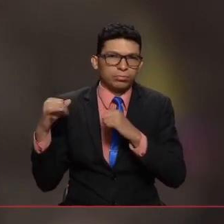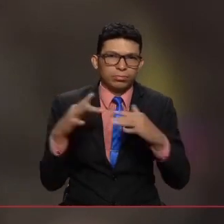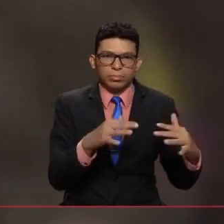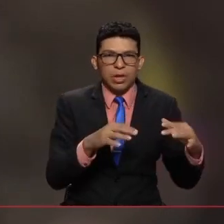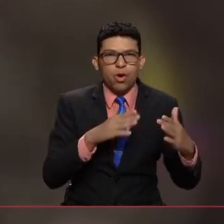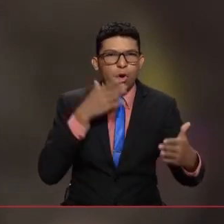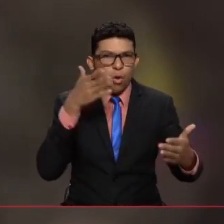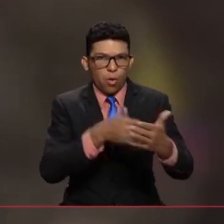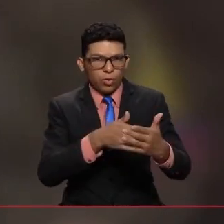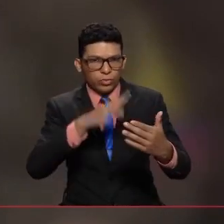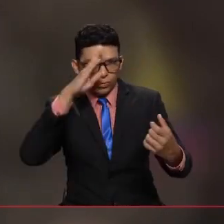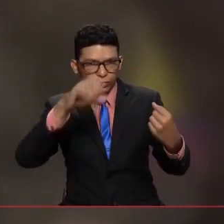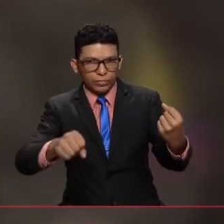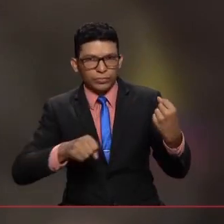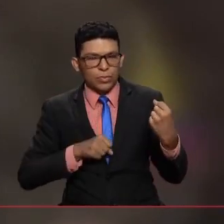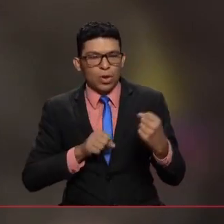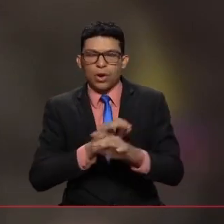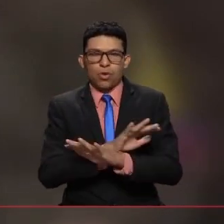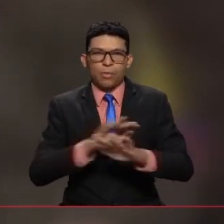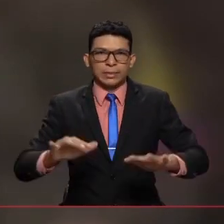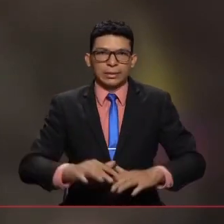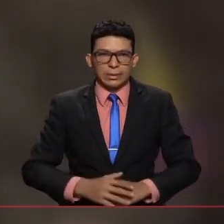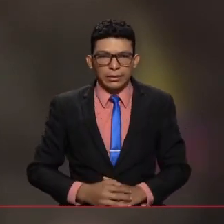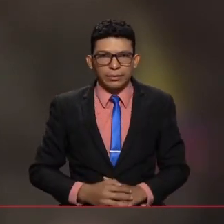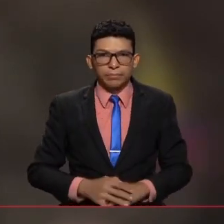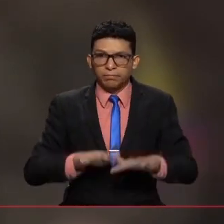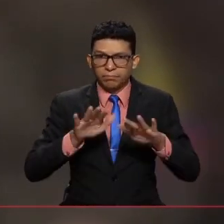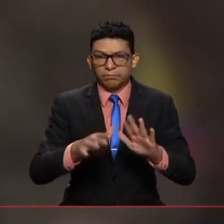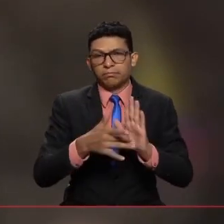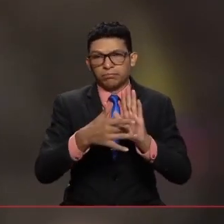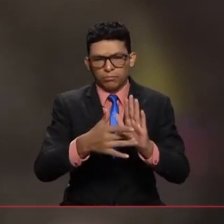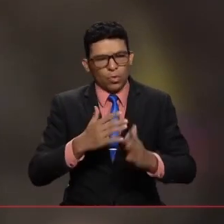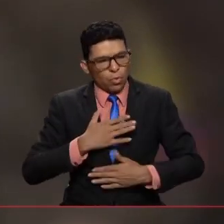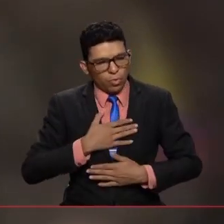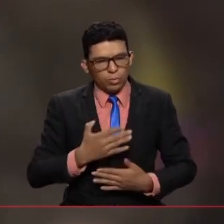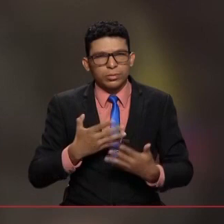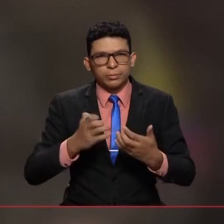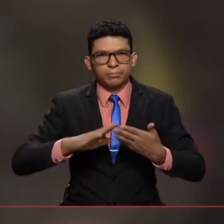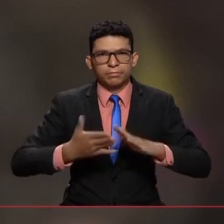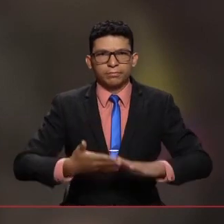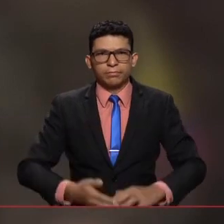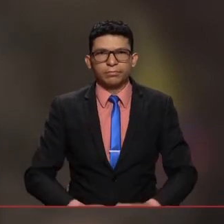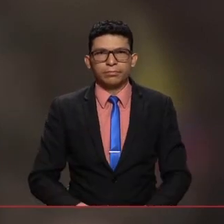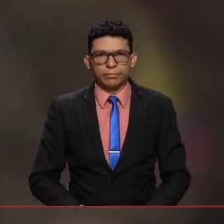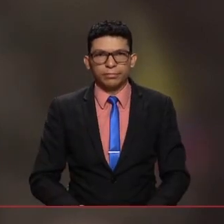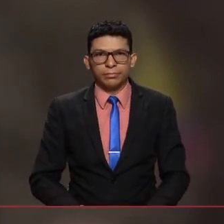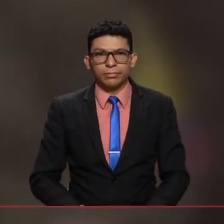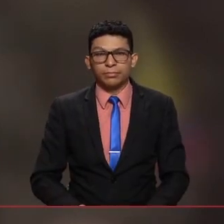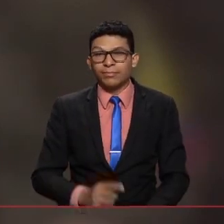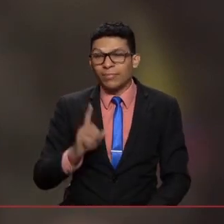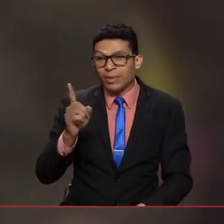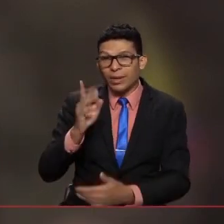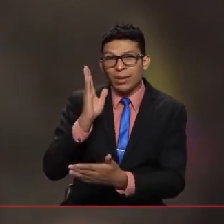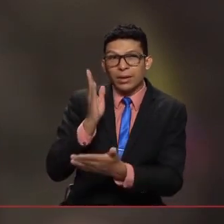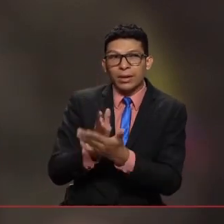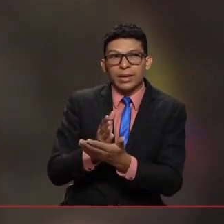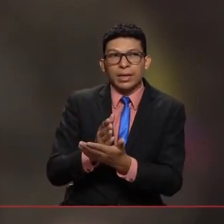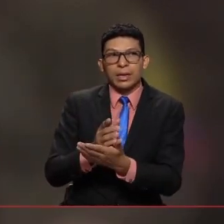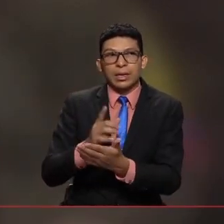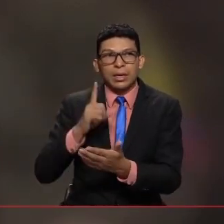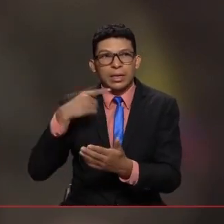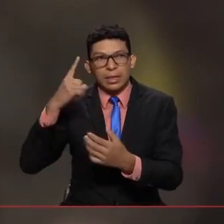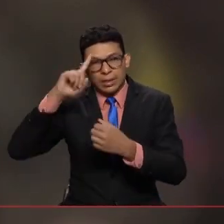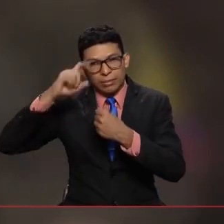en contra de las fuerzas militares y policiales, como muestra de voluntad. Ante los casos evidentes